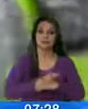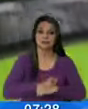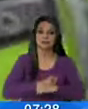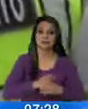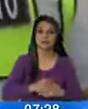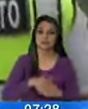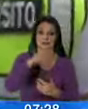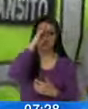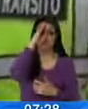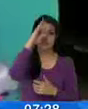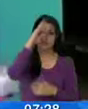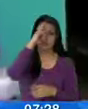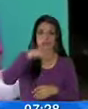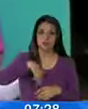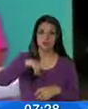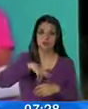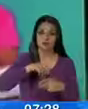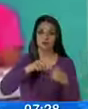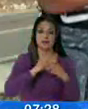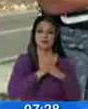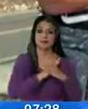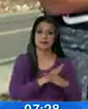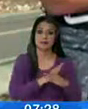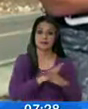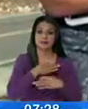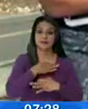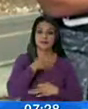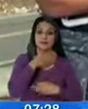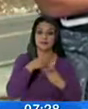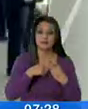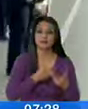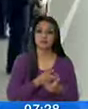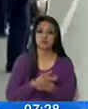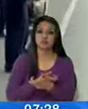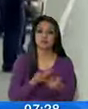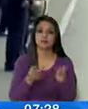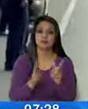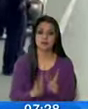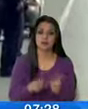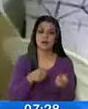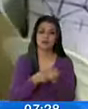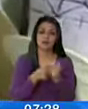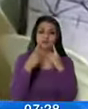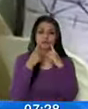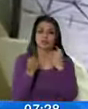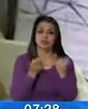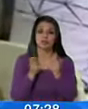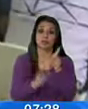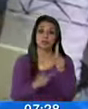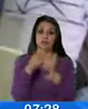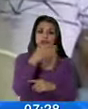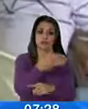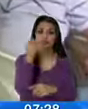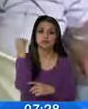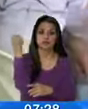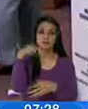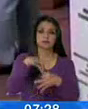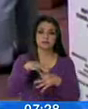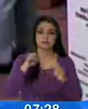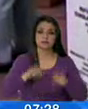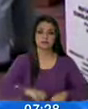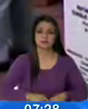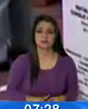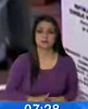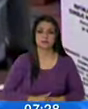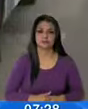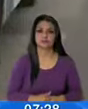la Policía Nacional, Defensa Civil y Cuerpo de Bomberos aportarán en el control de los ciudadanos que acuden a ejercer su derecho al